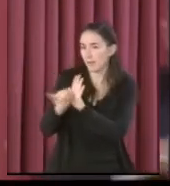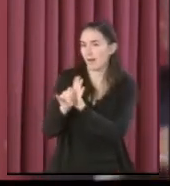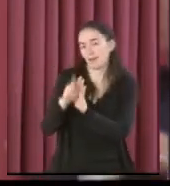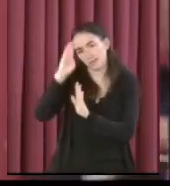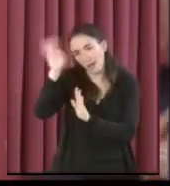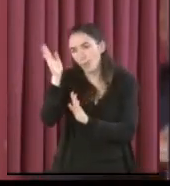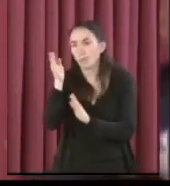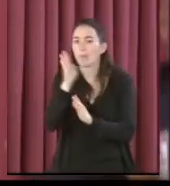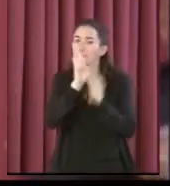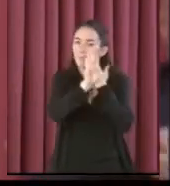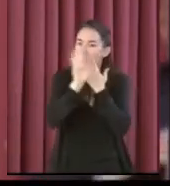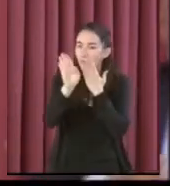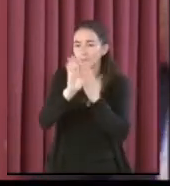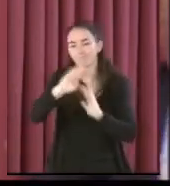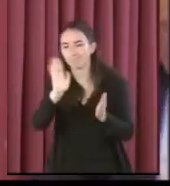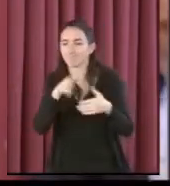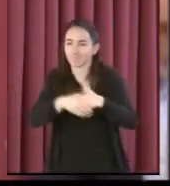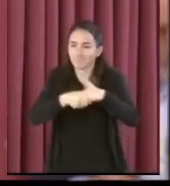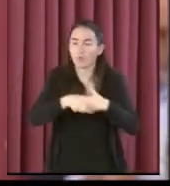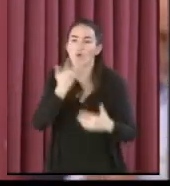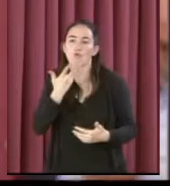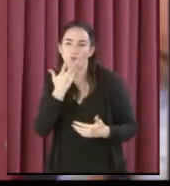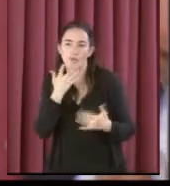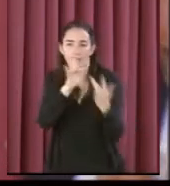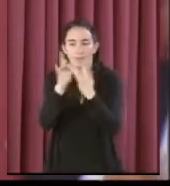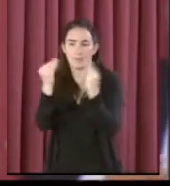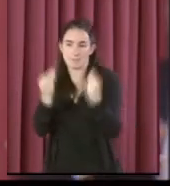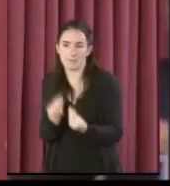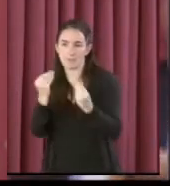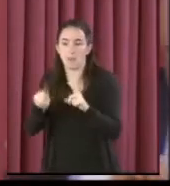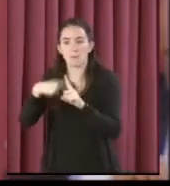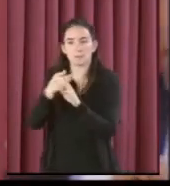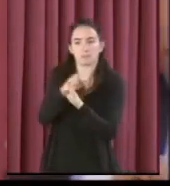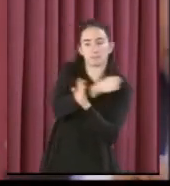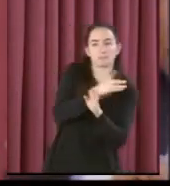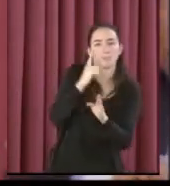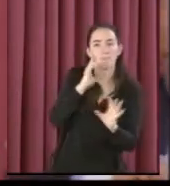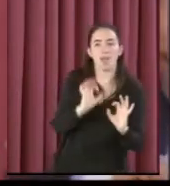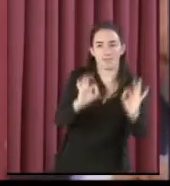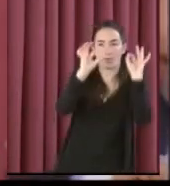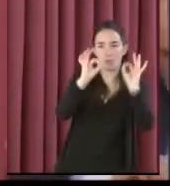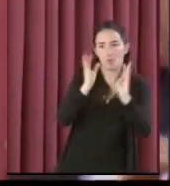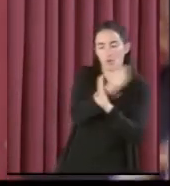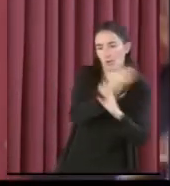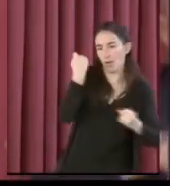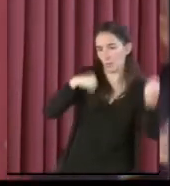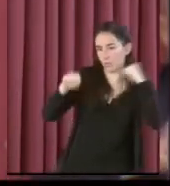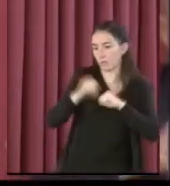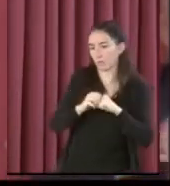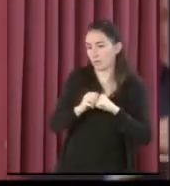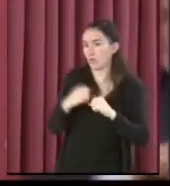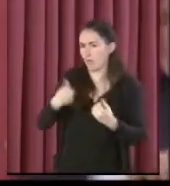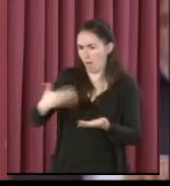clara inclinación preventiva. Y los datos avalan que Logroño es una ciudad segura, y los